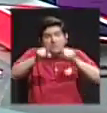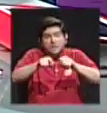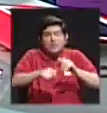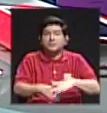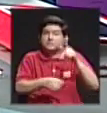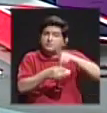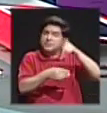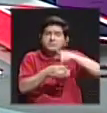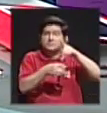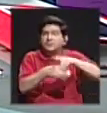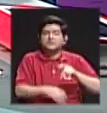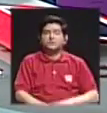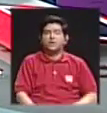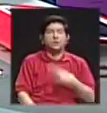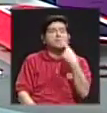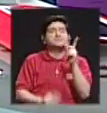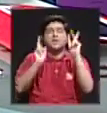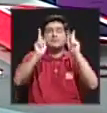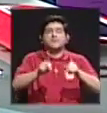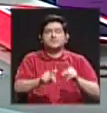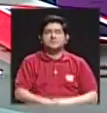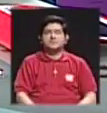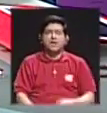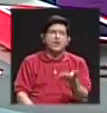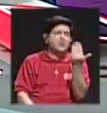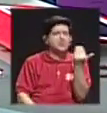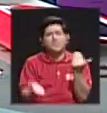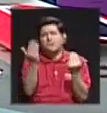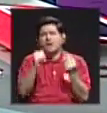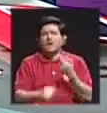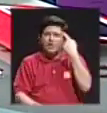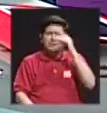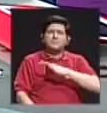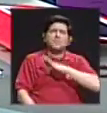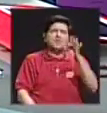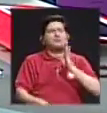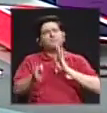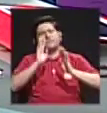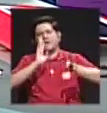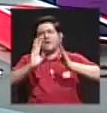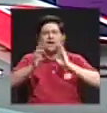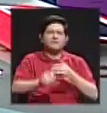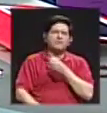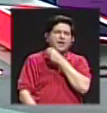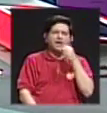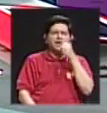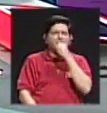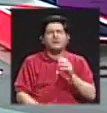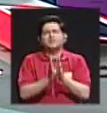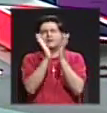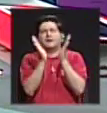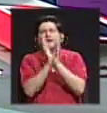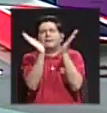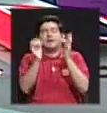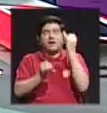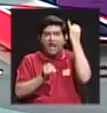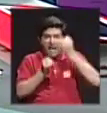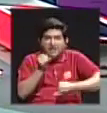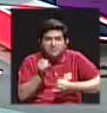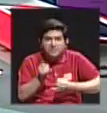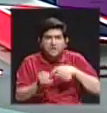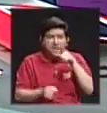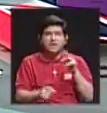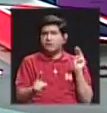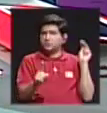de participar, y se le está diciendo a la gente, vengan en aras de la fe, vamos a hablar, a cantar alabanzas, pero al final lo que está